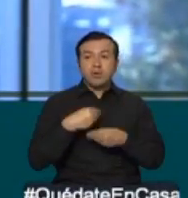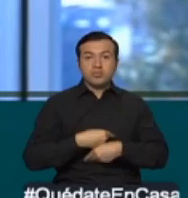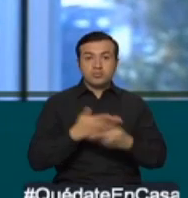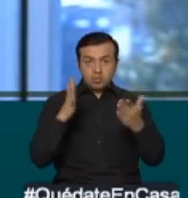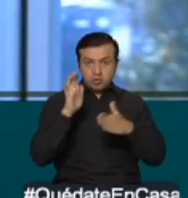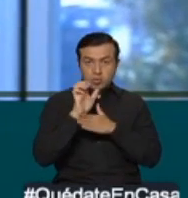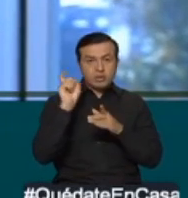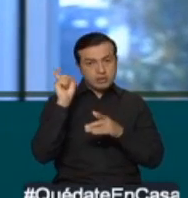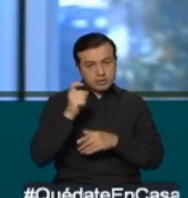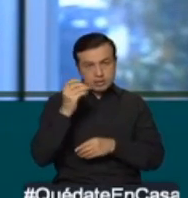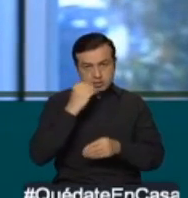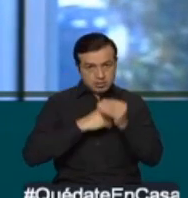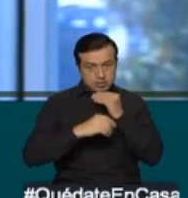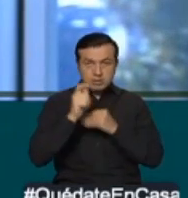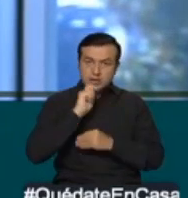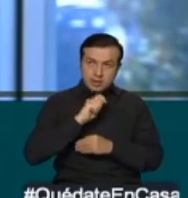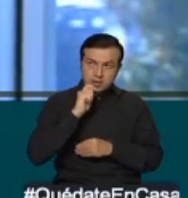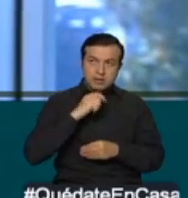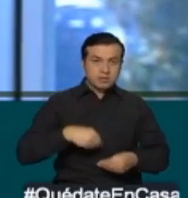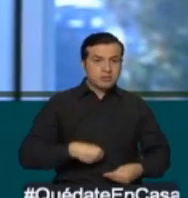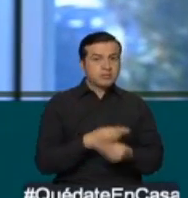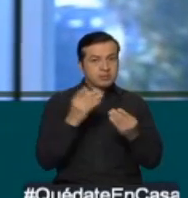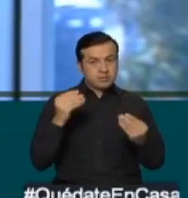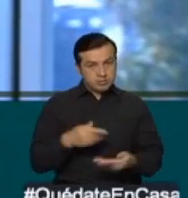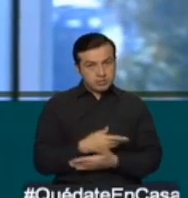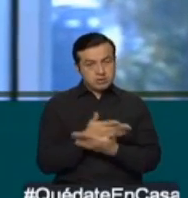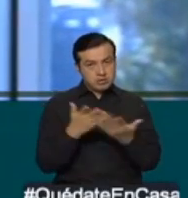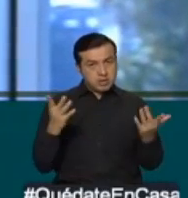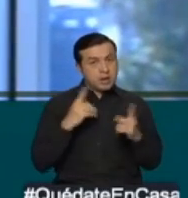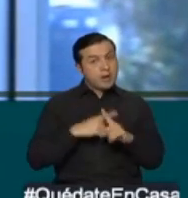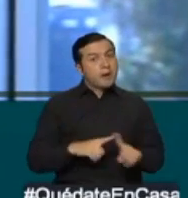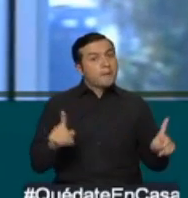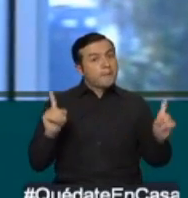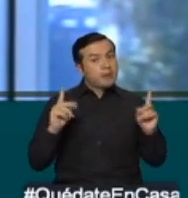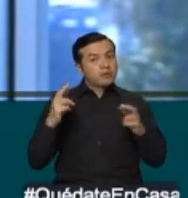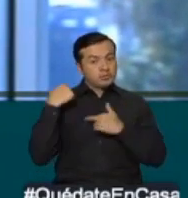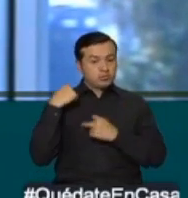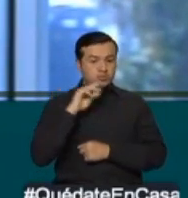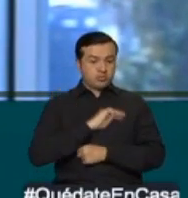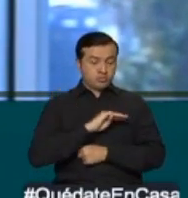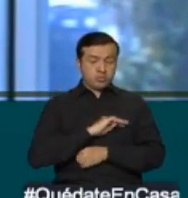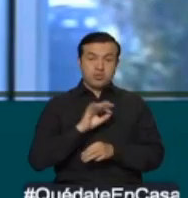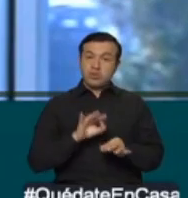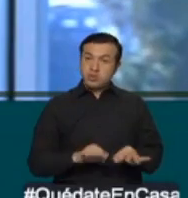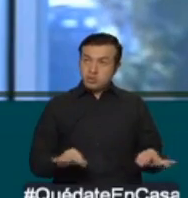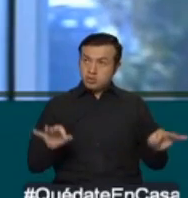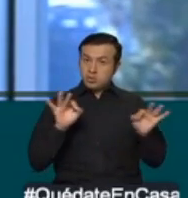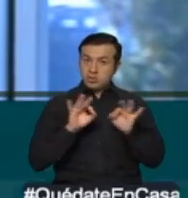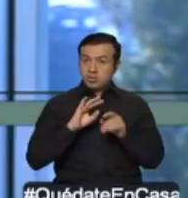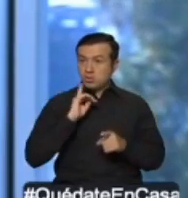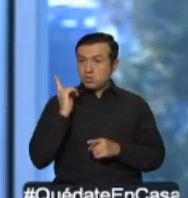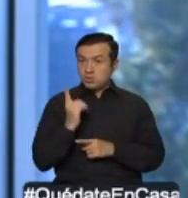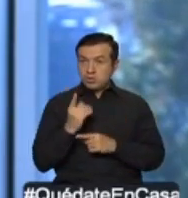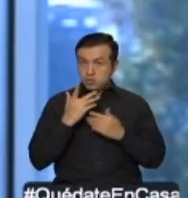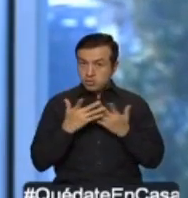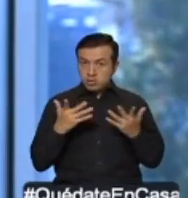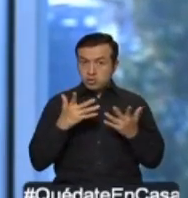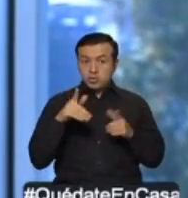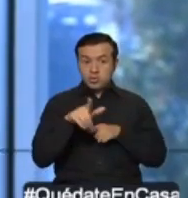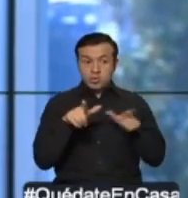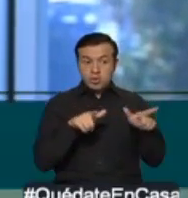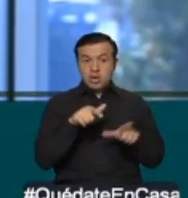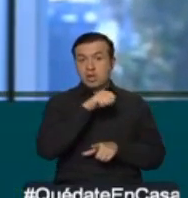al país en este caso de productos cárnicos sin embargo es muy importante que obviamente estos canales